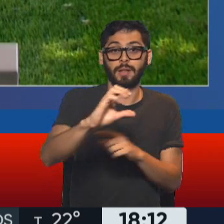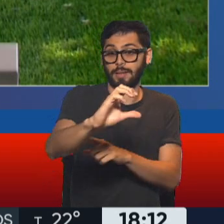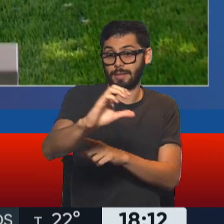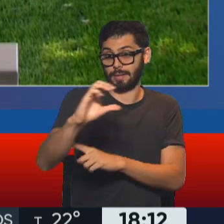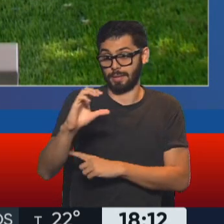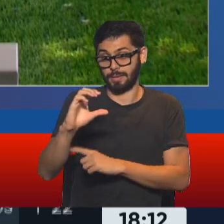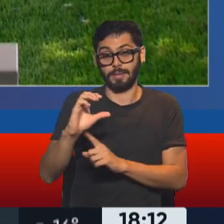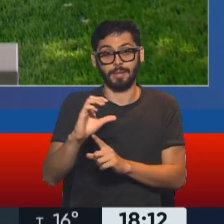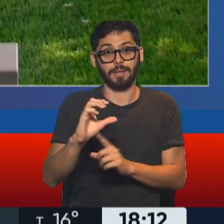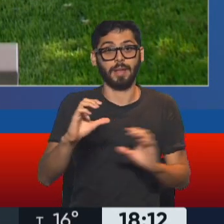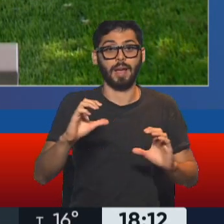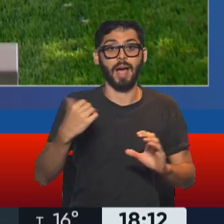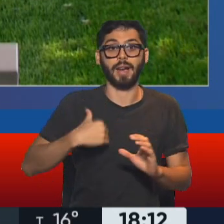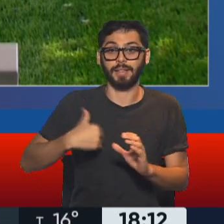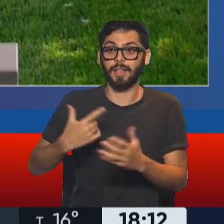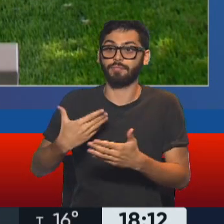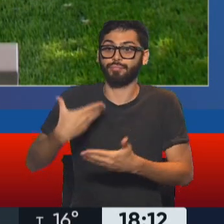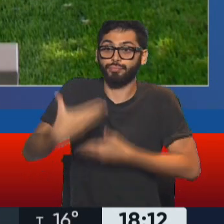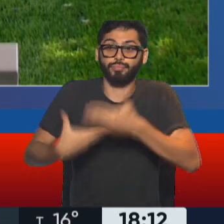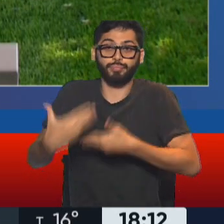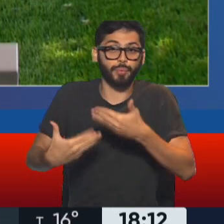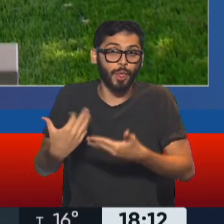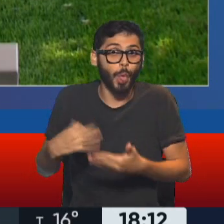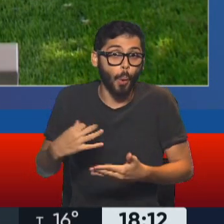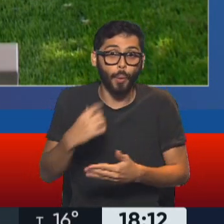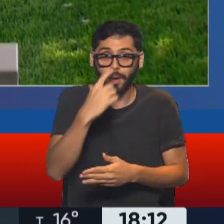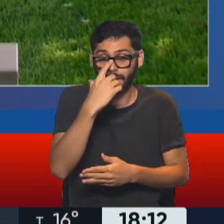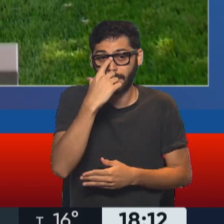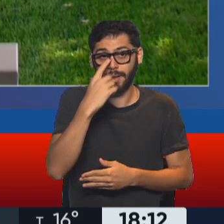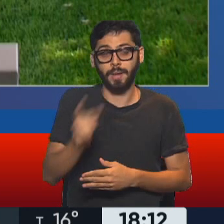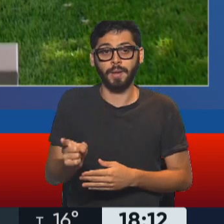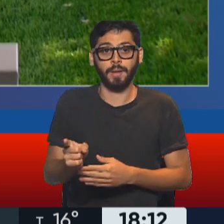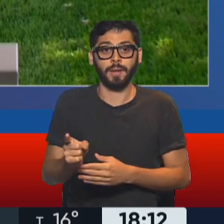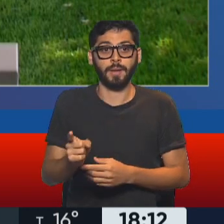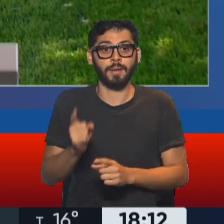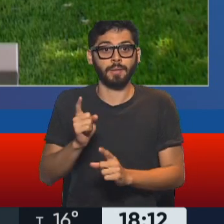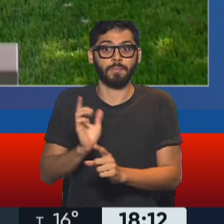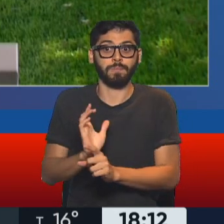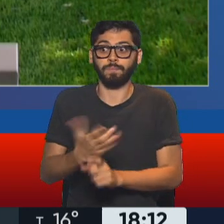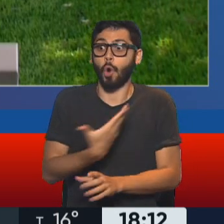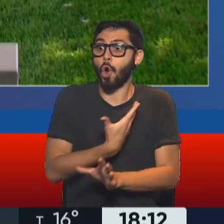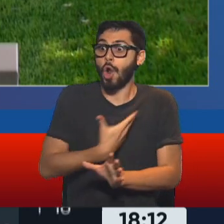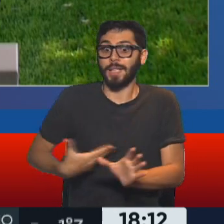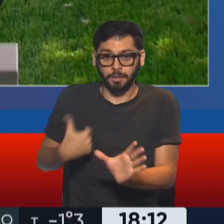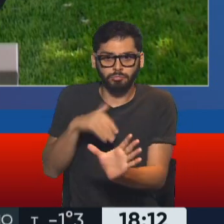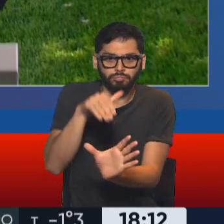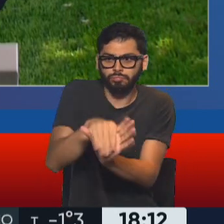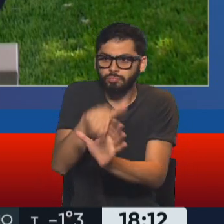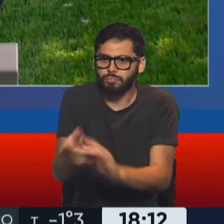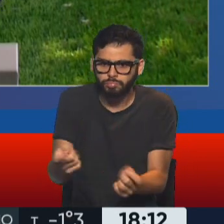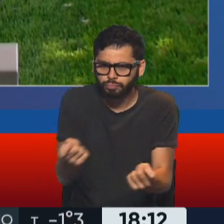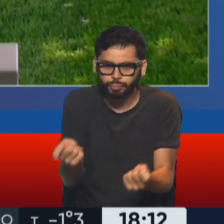pueda crecer y desempeñarse con las políticas en las cuales el Estado tenga que intervenir para ser